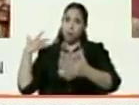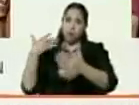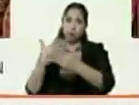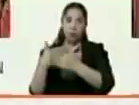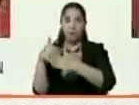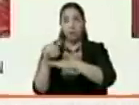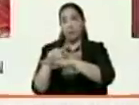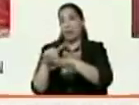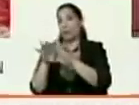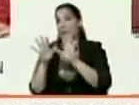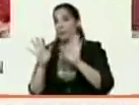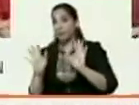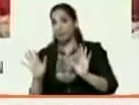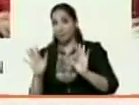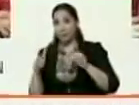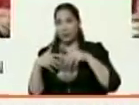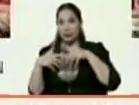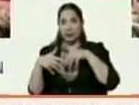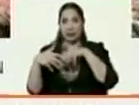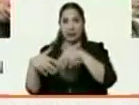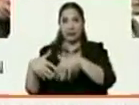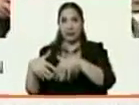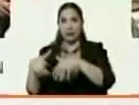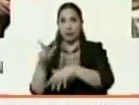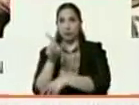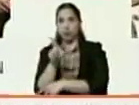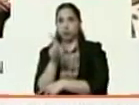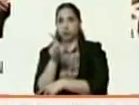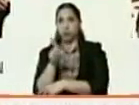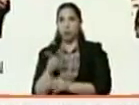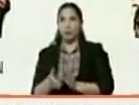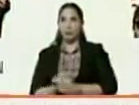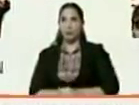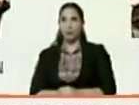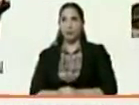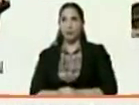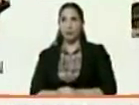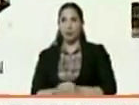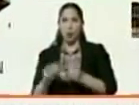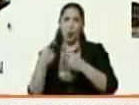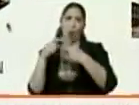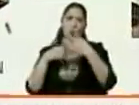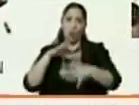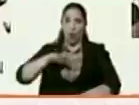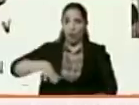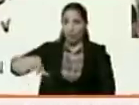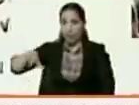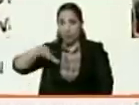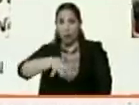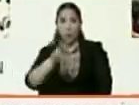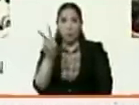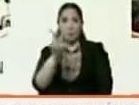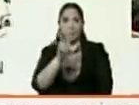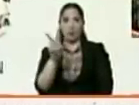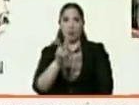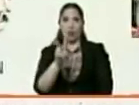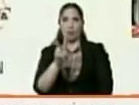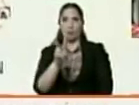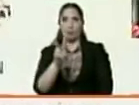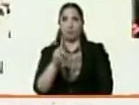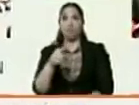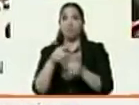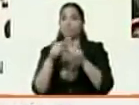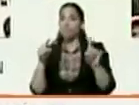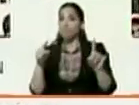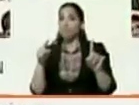perdona la militancia del Partido Socialista Unido de Venezuela, del resto de los estados venezolanos, pero